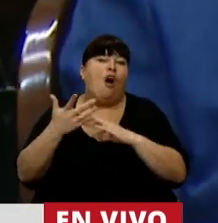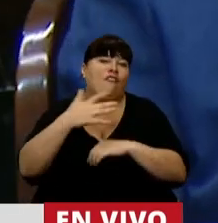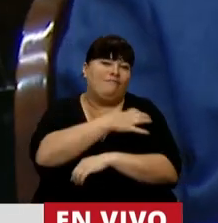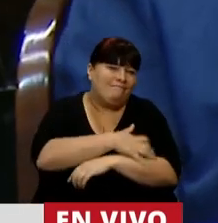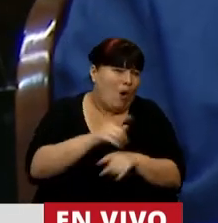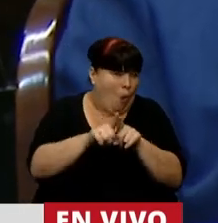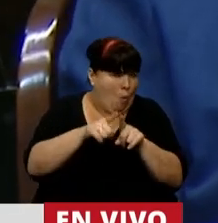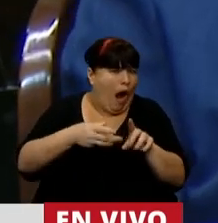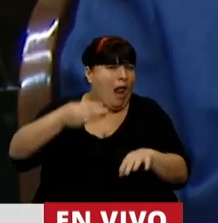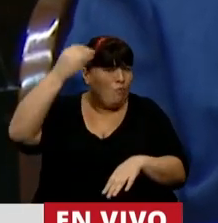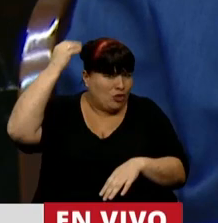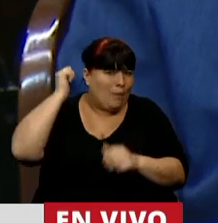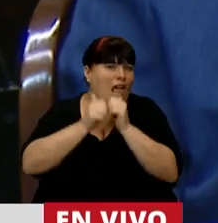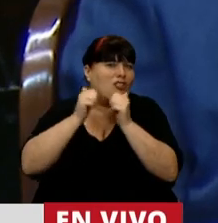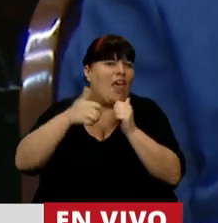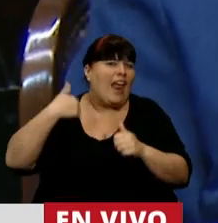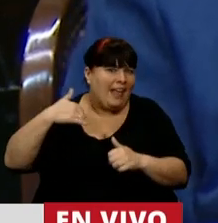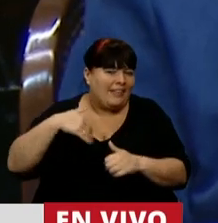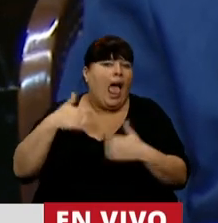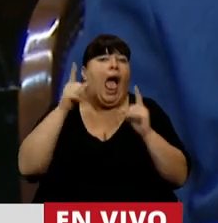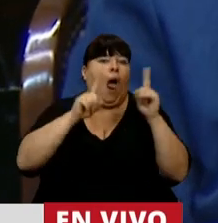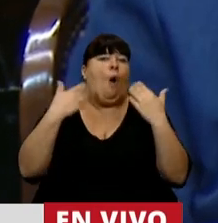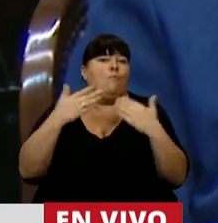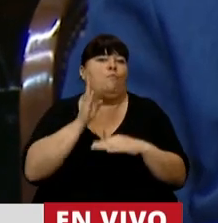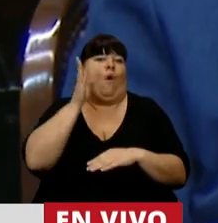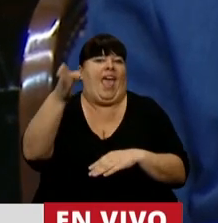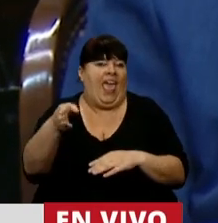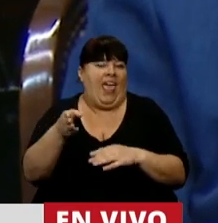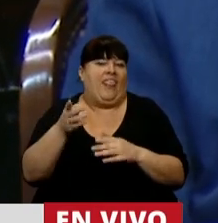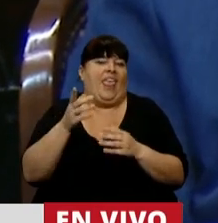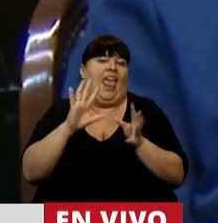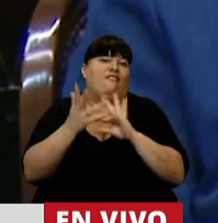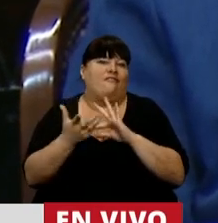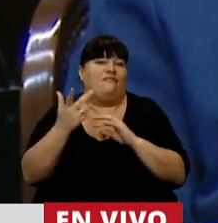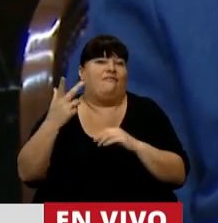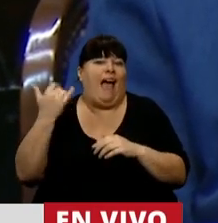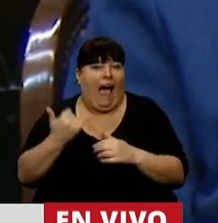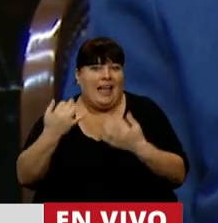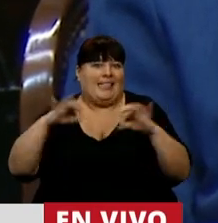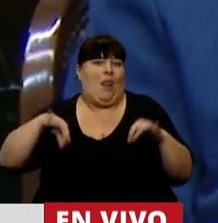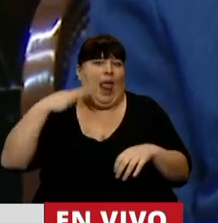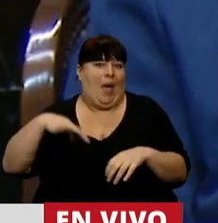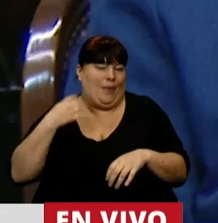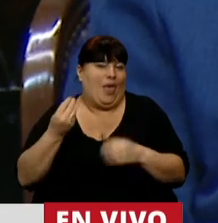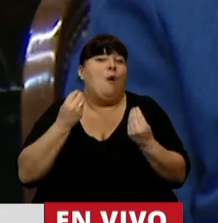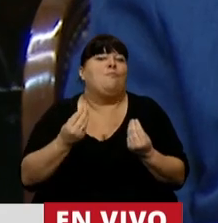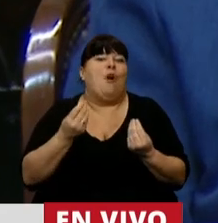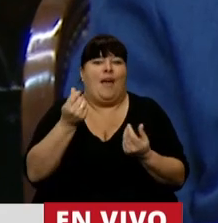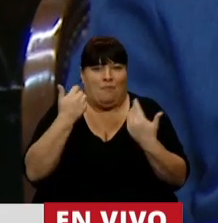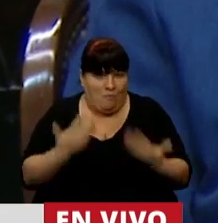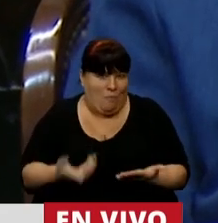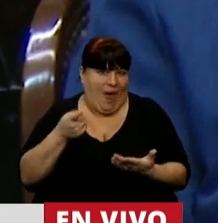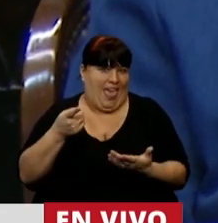condiciones, como ha ocurrido muchas veces en la historia argentina, pueden acceder de una forma u otra a salvar sus vidas porque sus